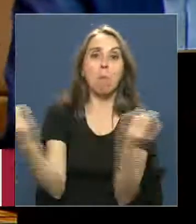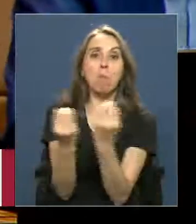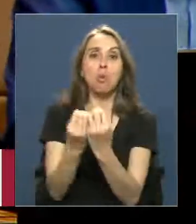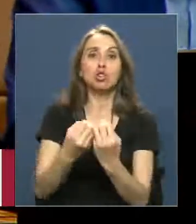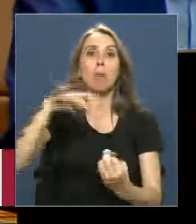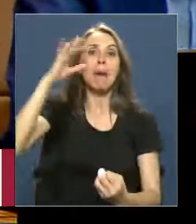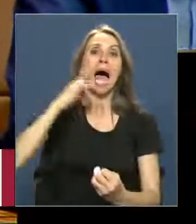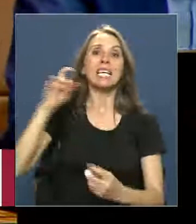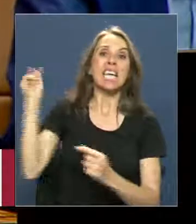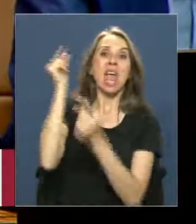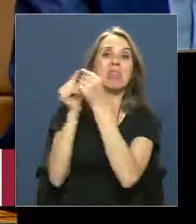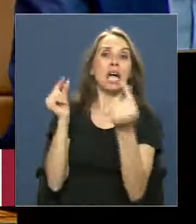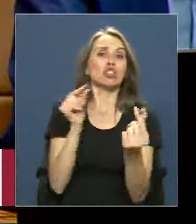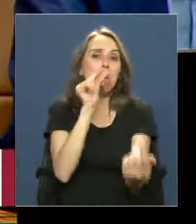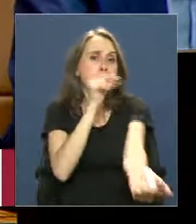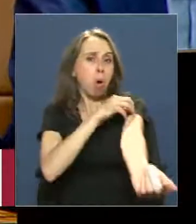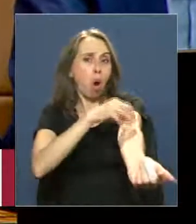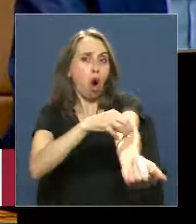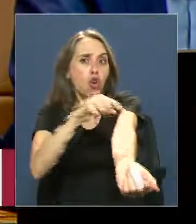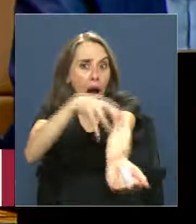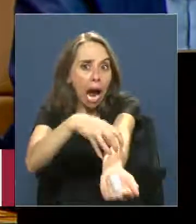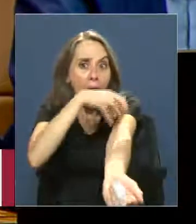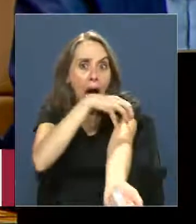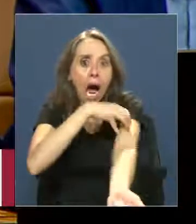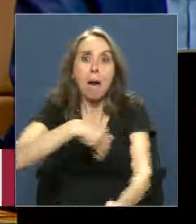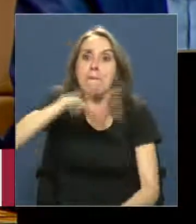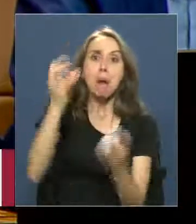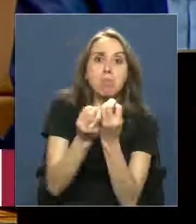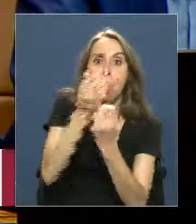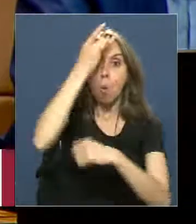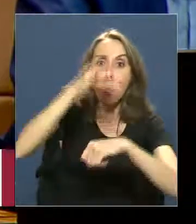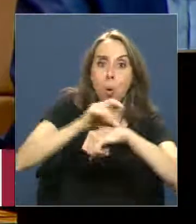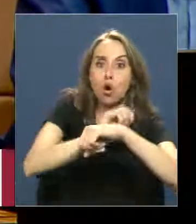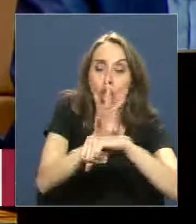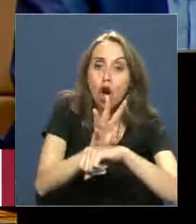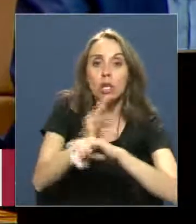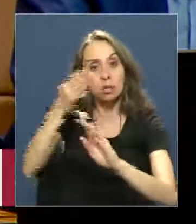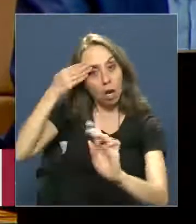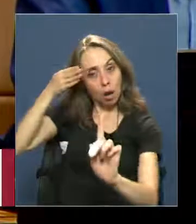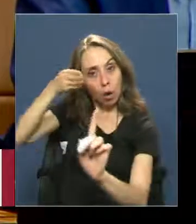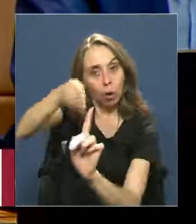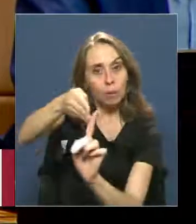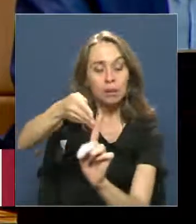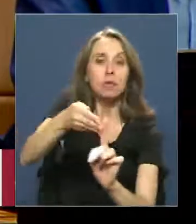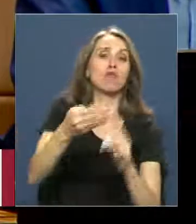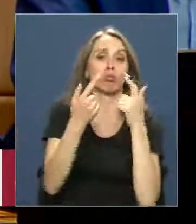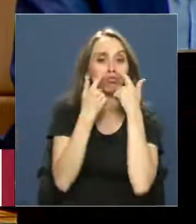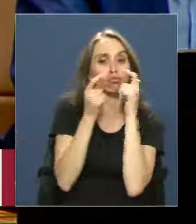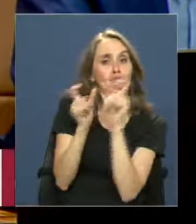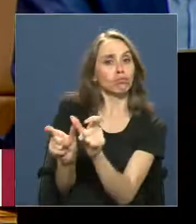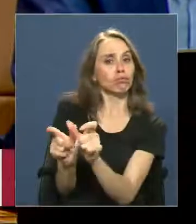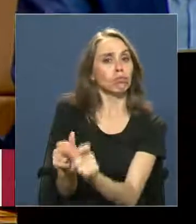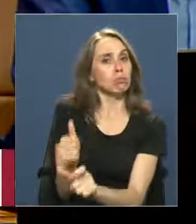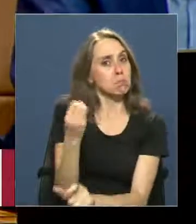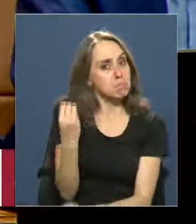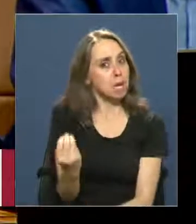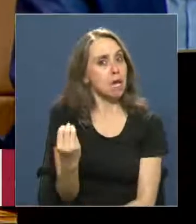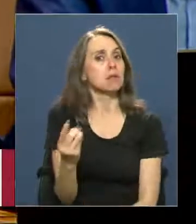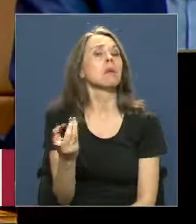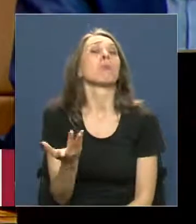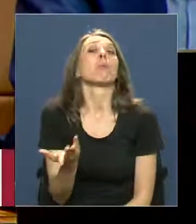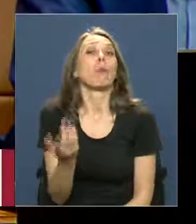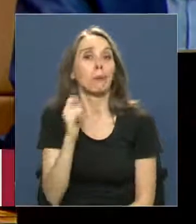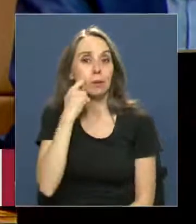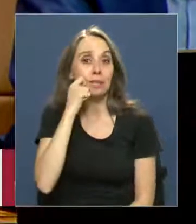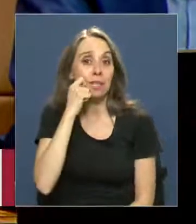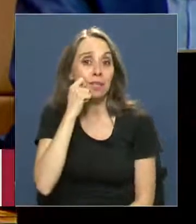que es una situación nacional, poder tener acciones direccionadas, poder tener una fiscalización apropiada, porque dentro de ello también